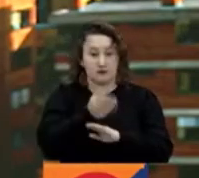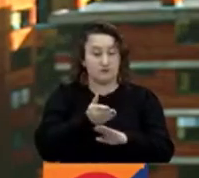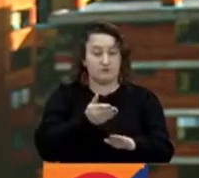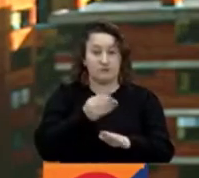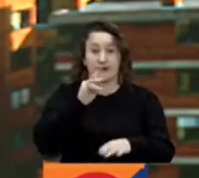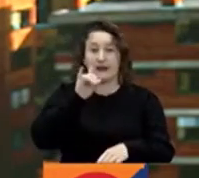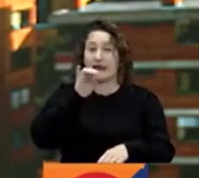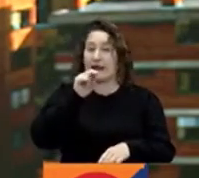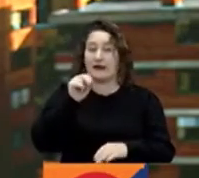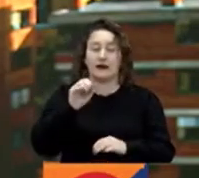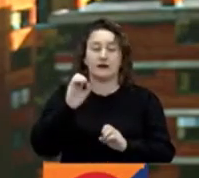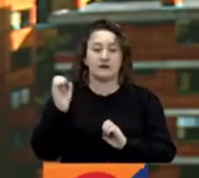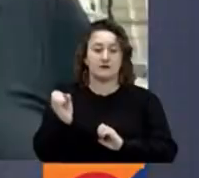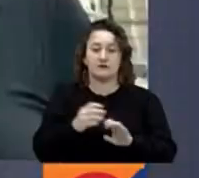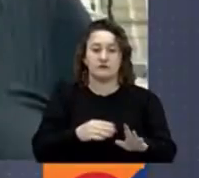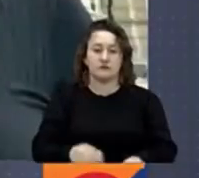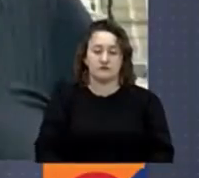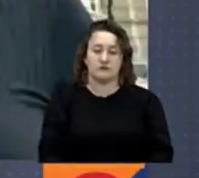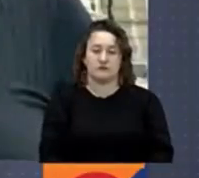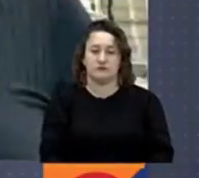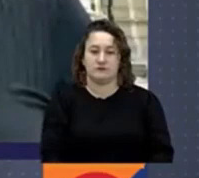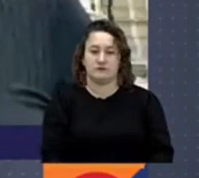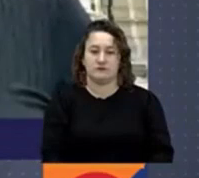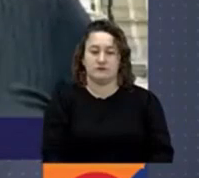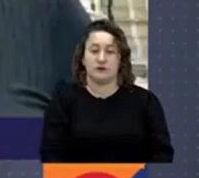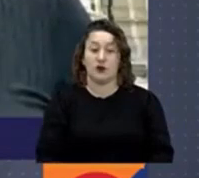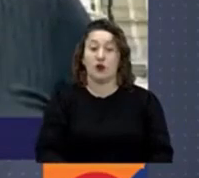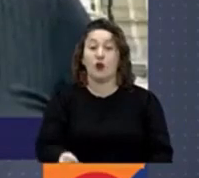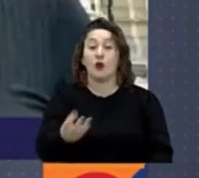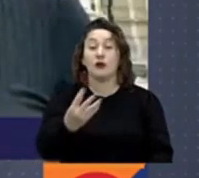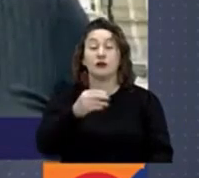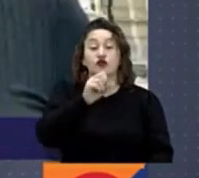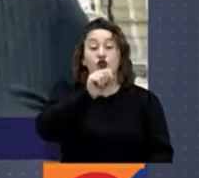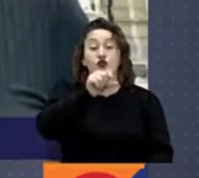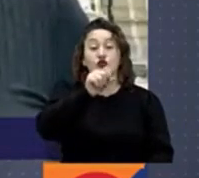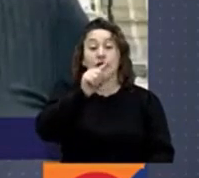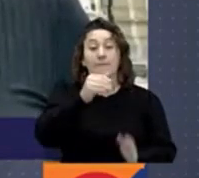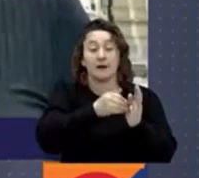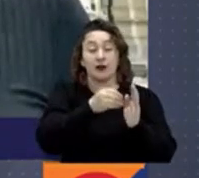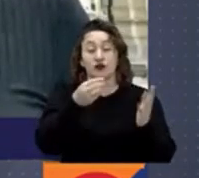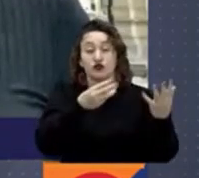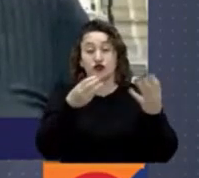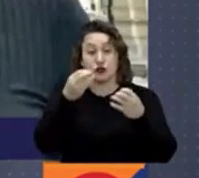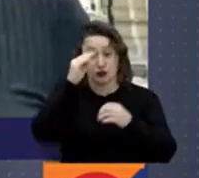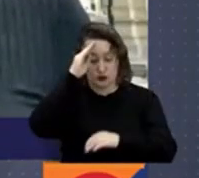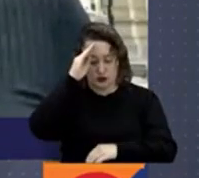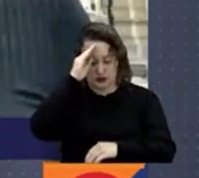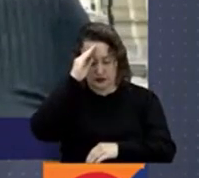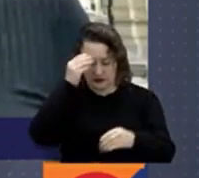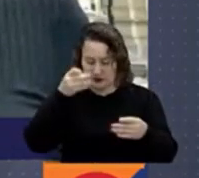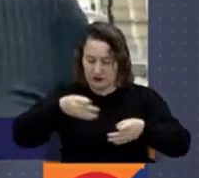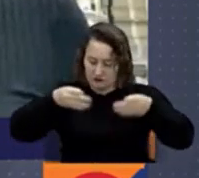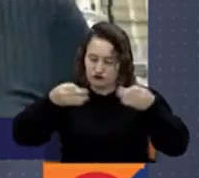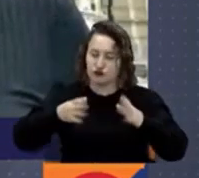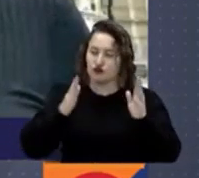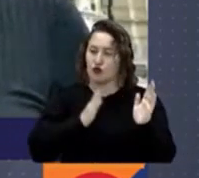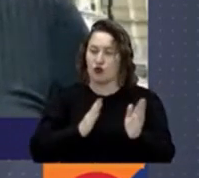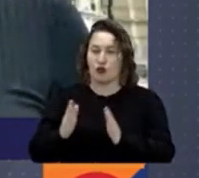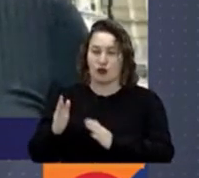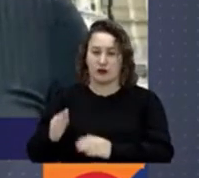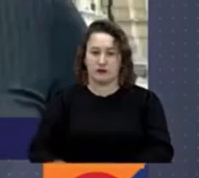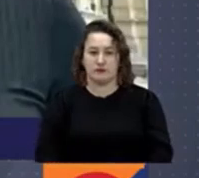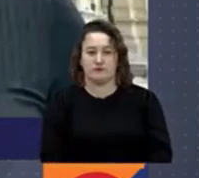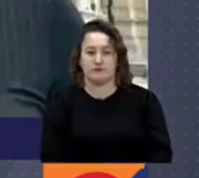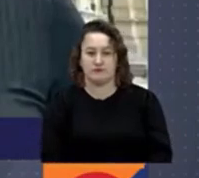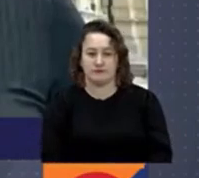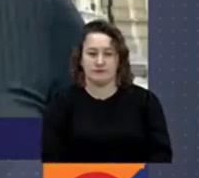Dina Boluarte. El Ejecutivo desplegó 11.800 efectivos para garantizar el orden en la jornada. Más detalles con Ximena